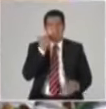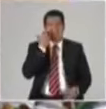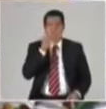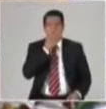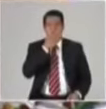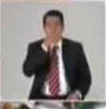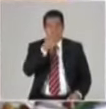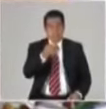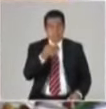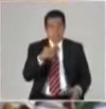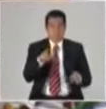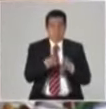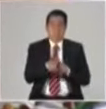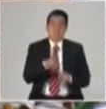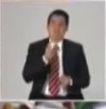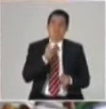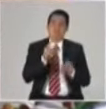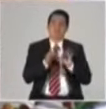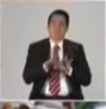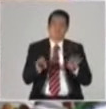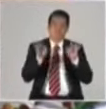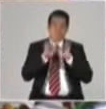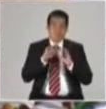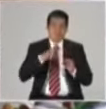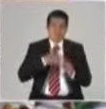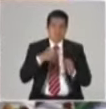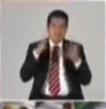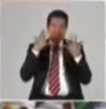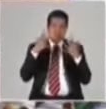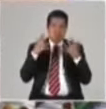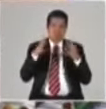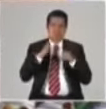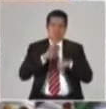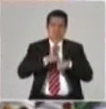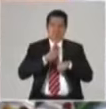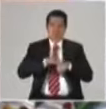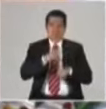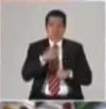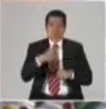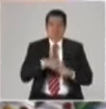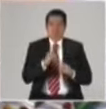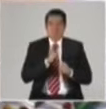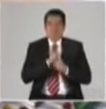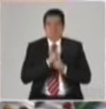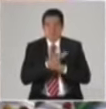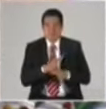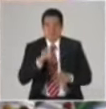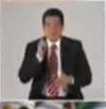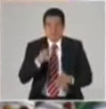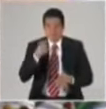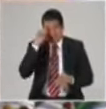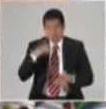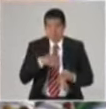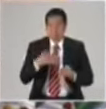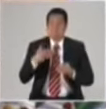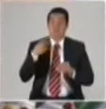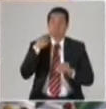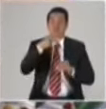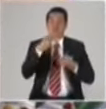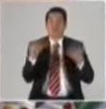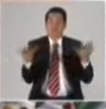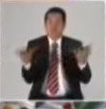que reconozco, sobre todo porque he sido testigo de ello y usted lo acaba de informar, la manera en